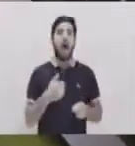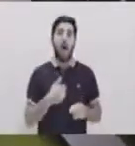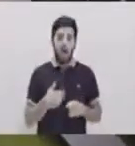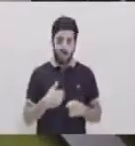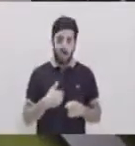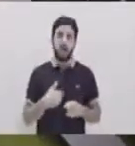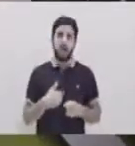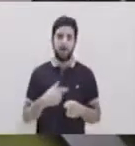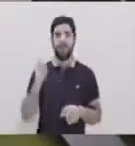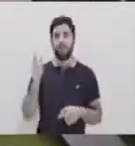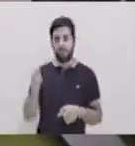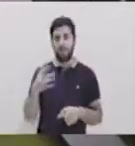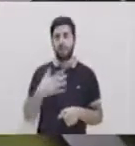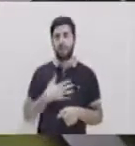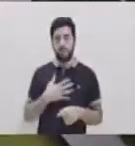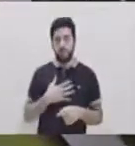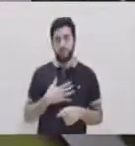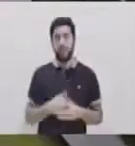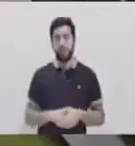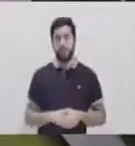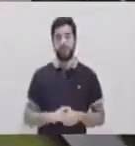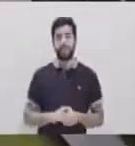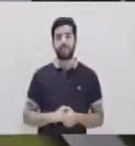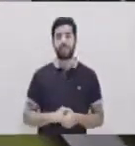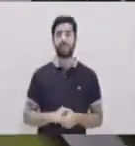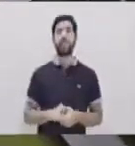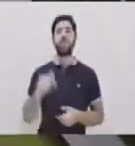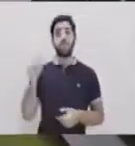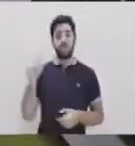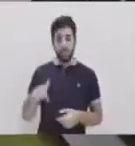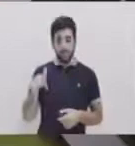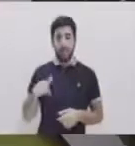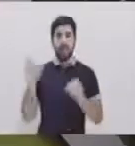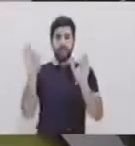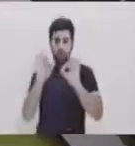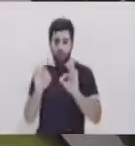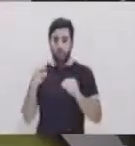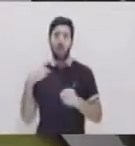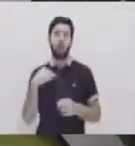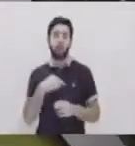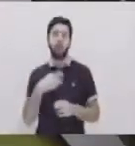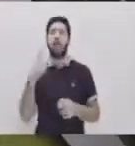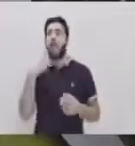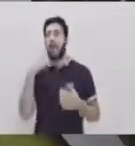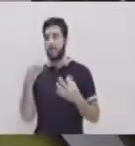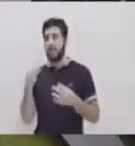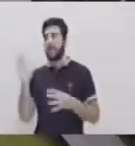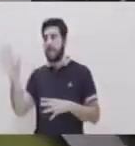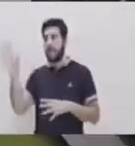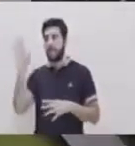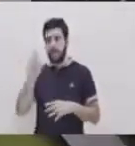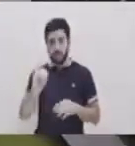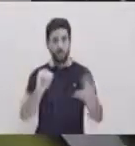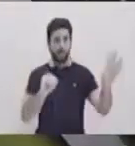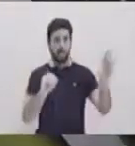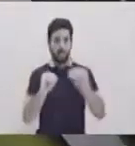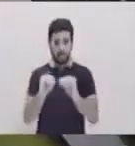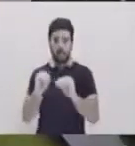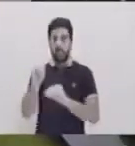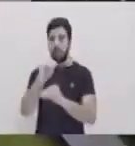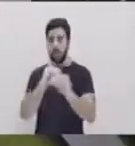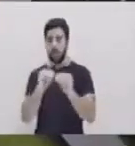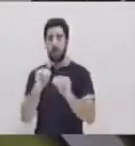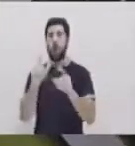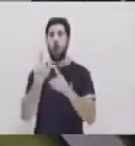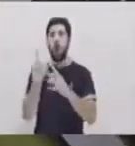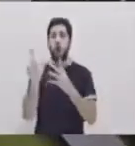lugar en el espacio, a lo que se llama materia. De esta materia nosotros vamos a deducir entonces que